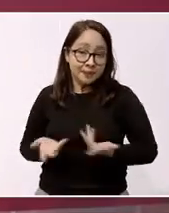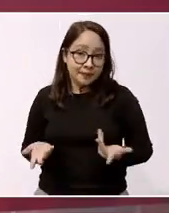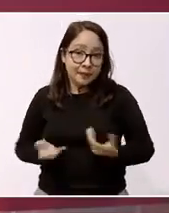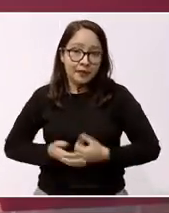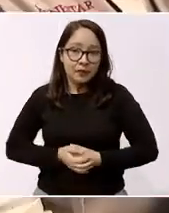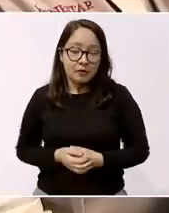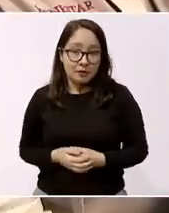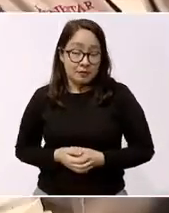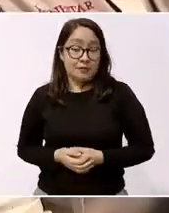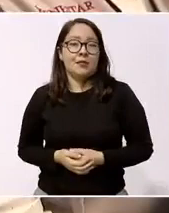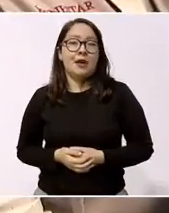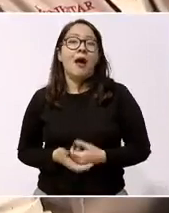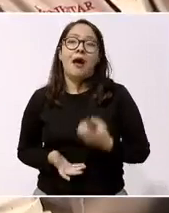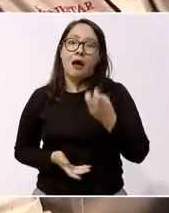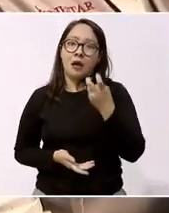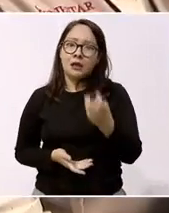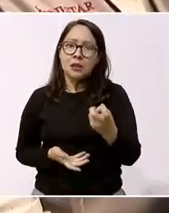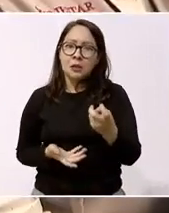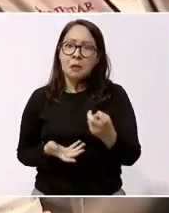Entonces se